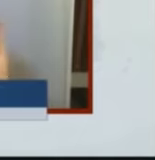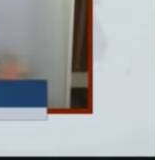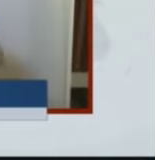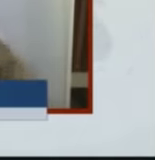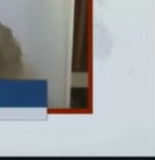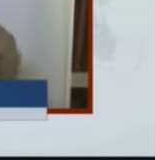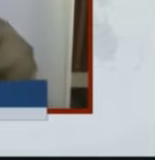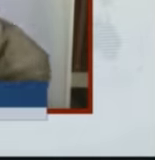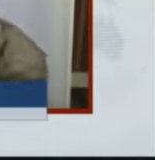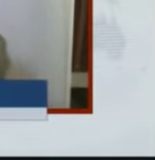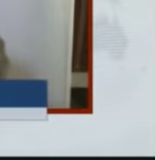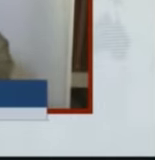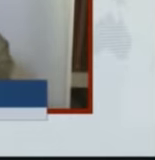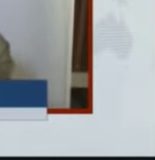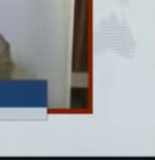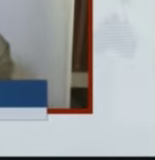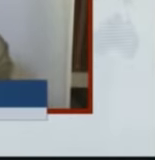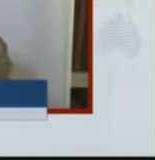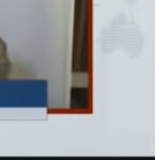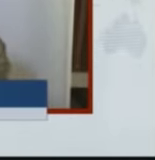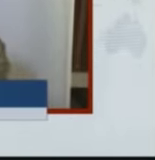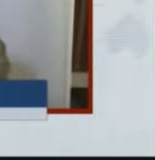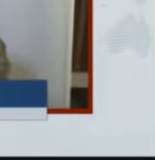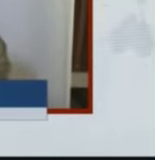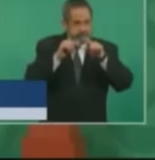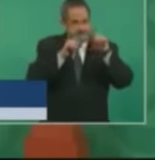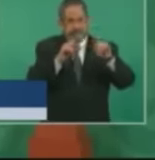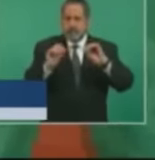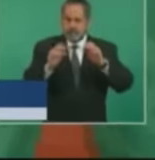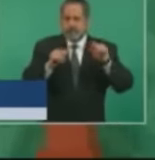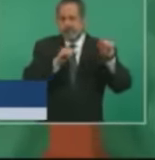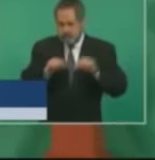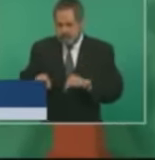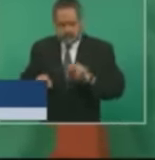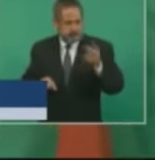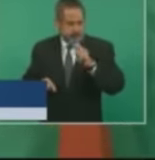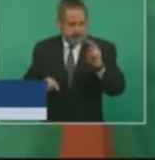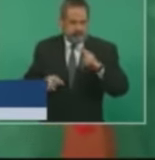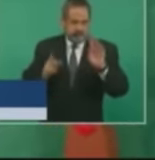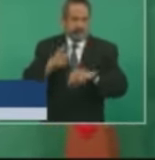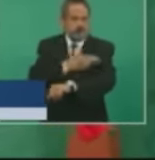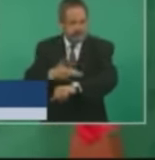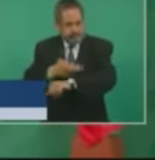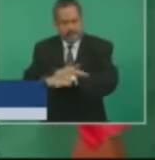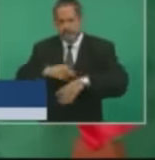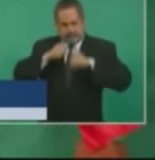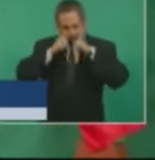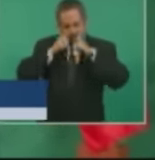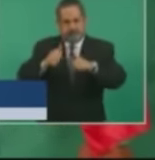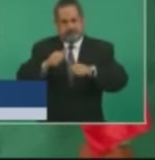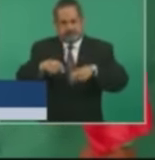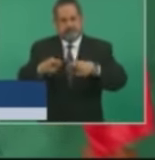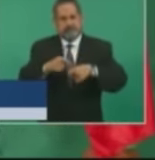un año, casi de emergencia, José Ramón? No, fíjate que no. Yo estuve analizándolo hoy con todo